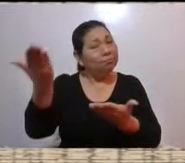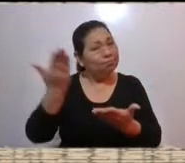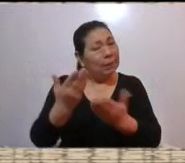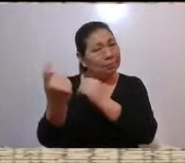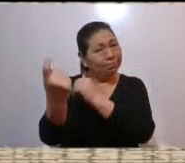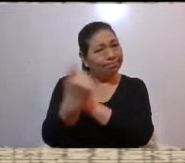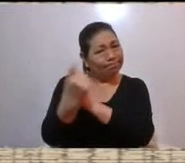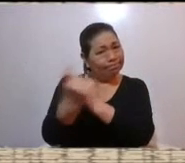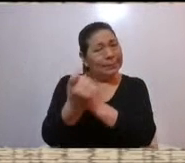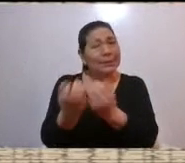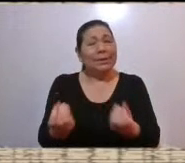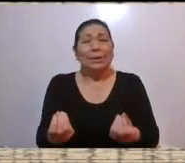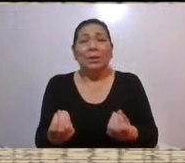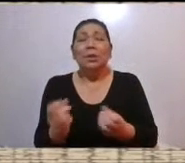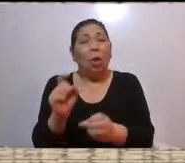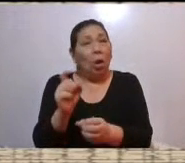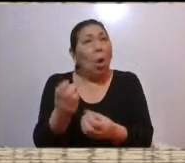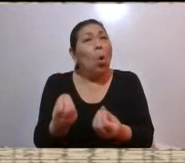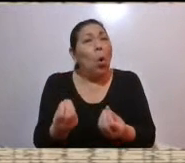verdad recibir una